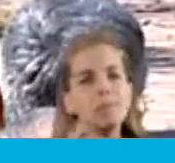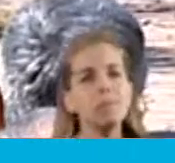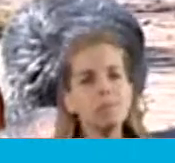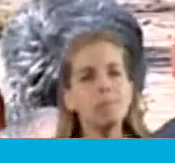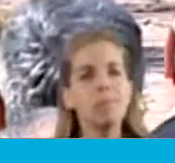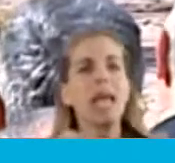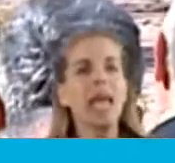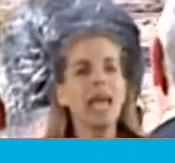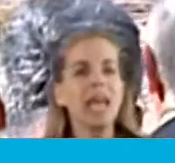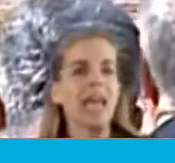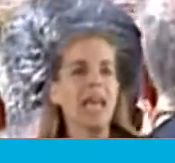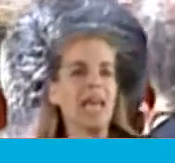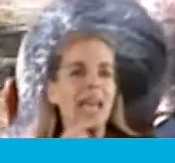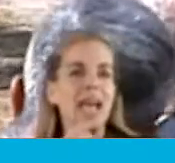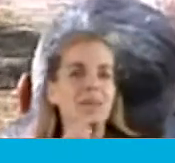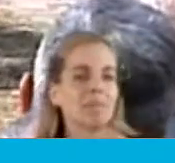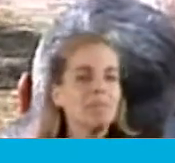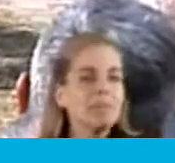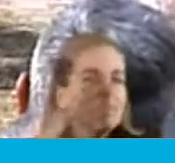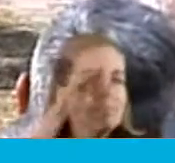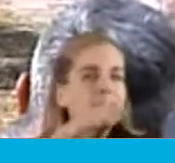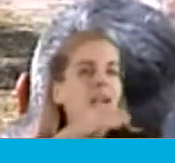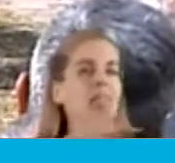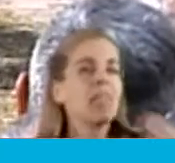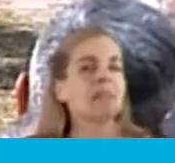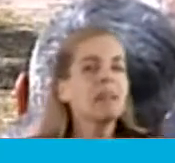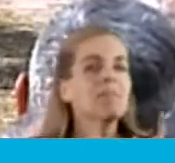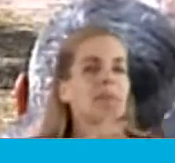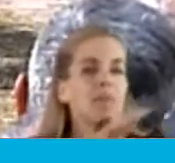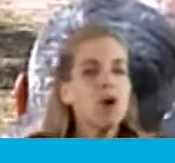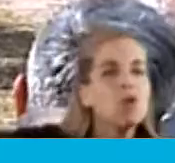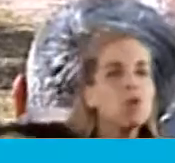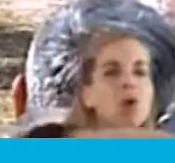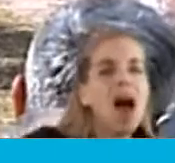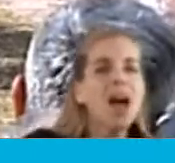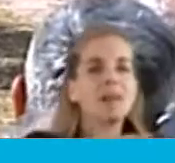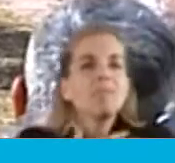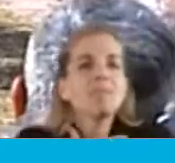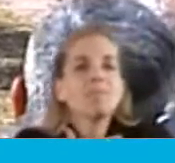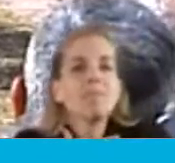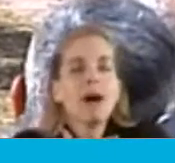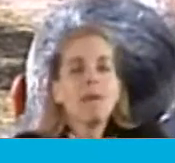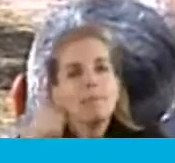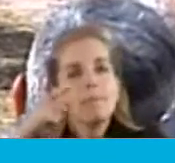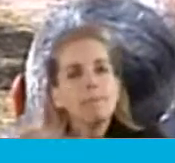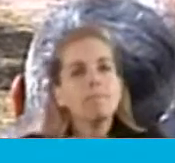tierra que amaban. Reflexionemos un instante sobre cómo habrá sido en ese tiempo